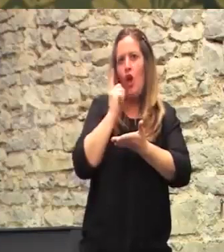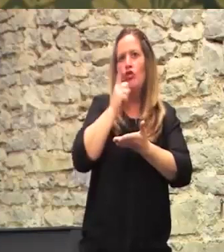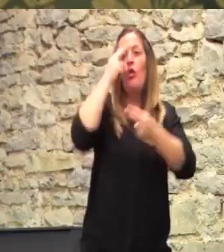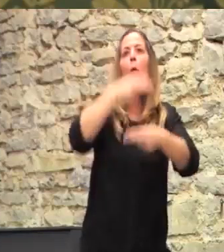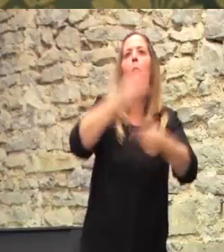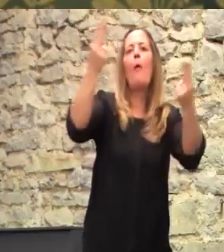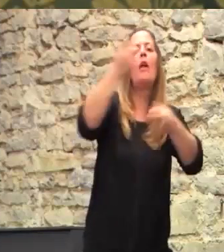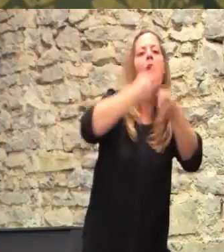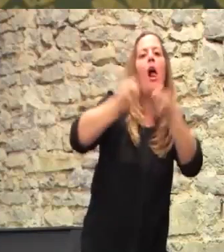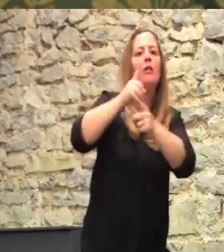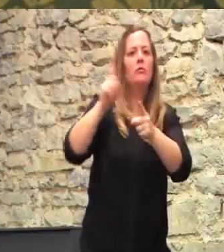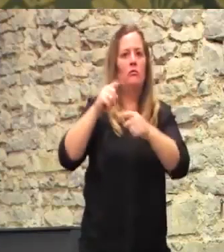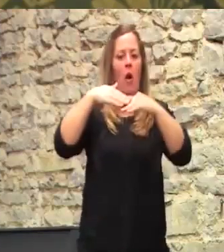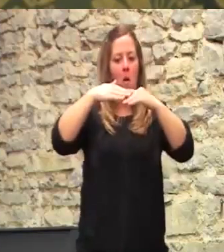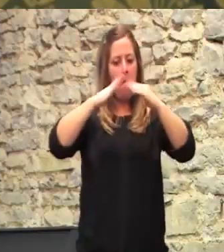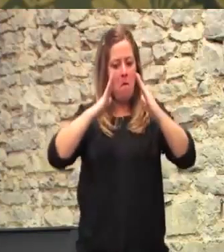también en el ámbito doméstico